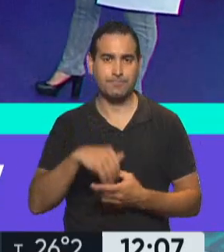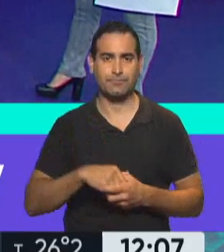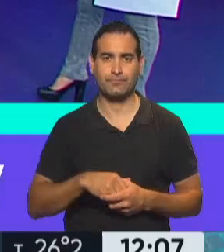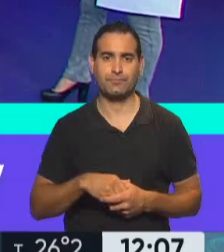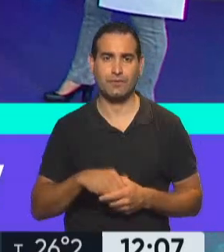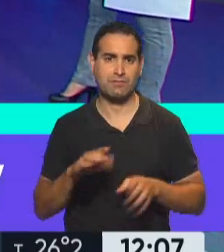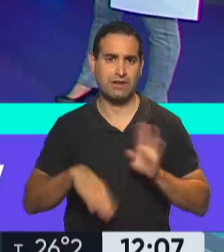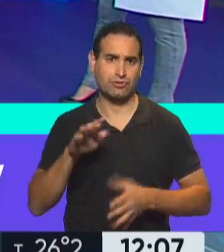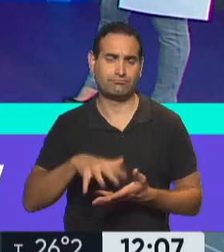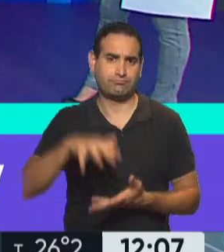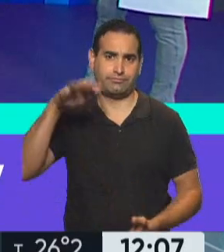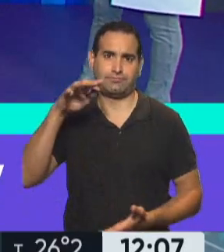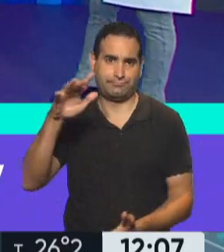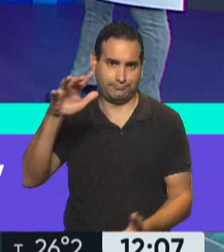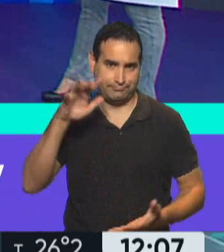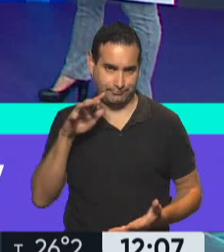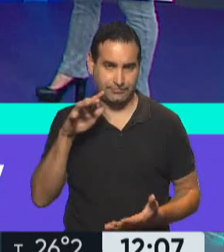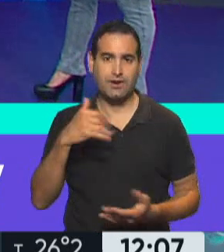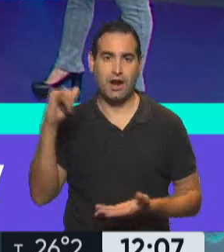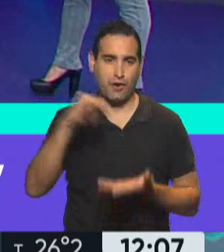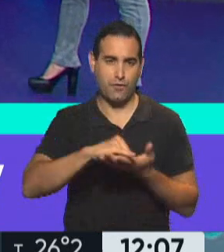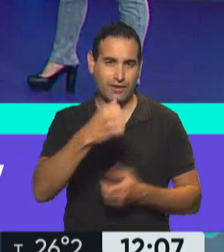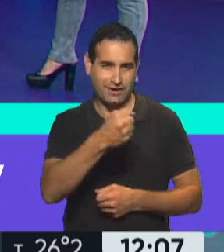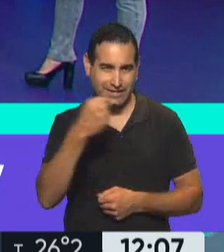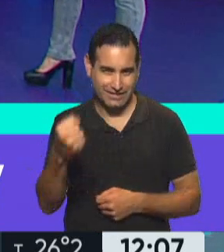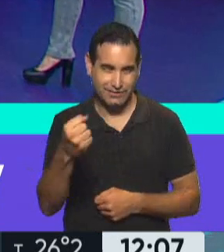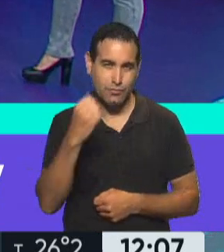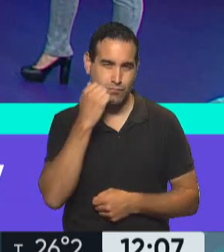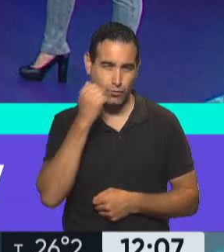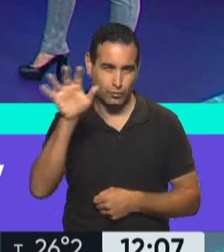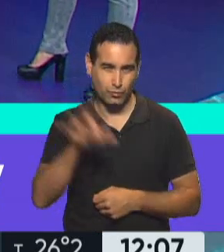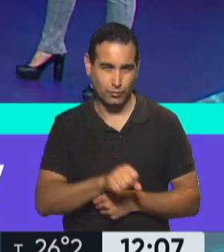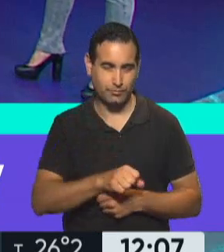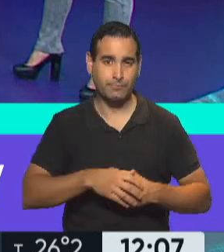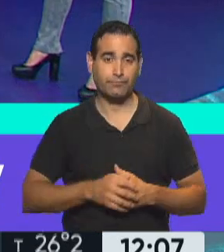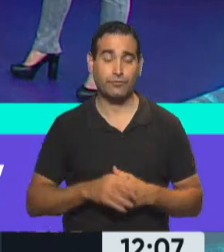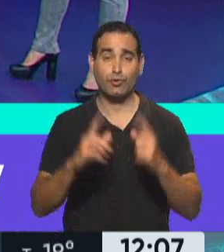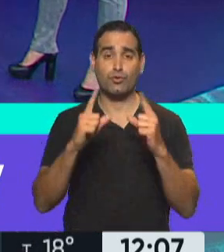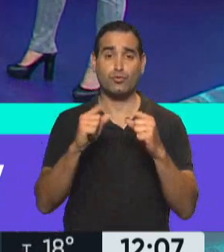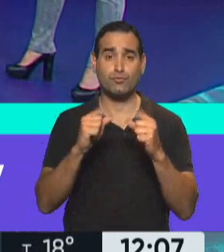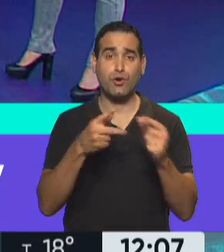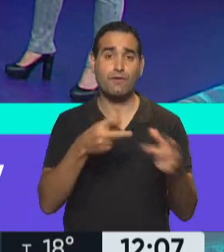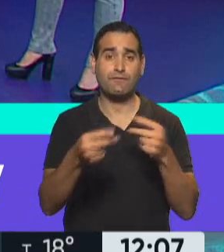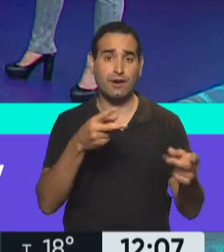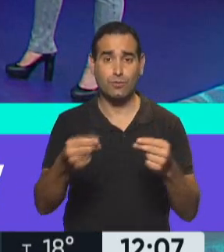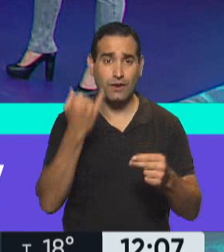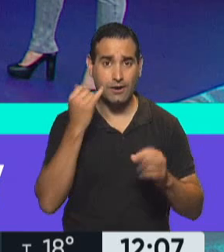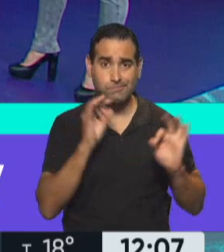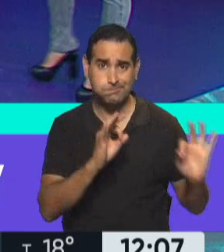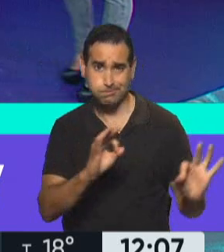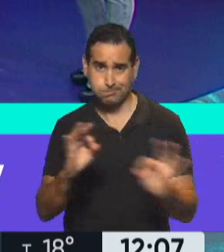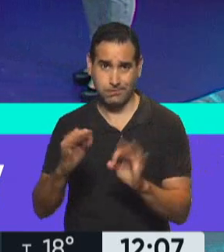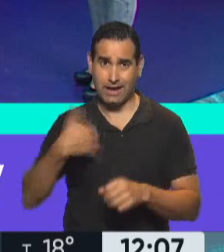mayor cargamento justamente que trajo un avión de Aerolíneas Argentinas desde Moscú. Y en este caso, el número de las vacunas aplicadas